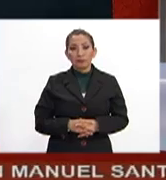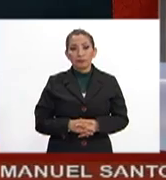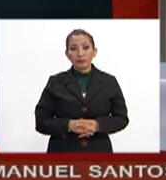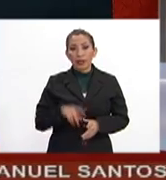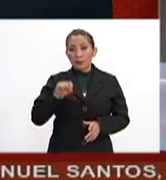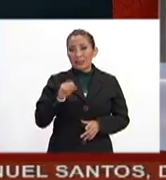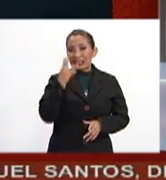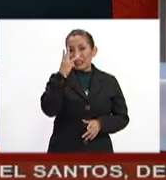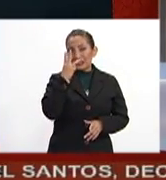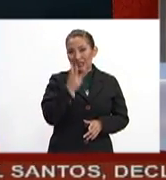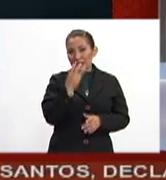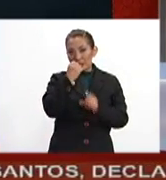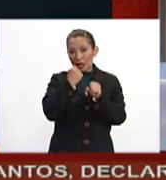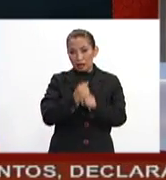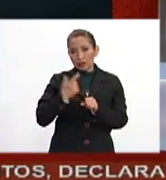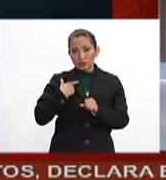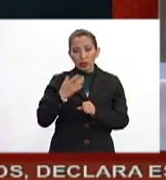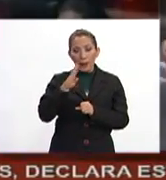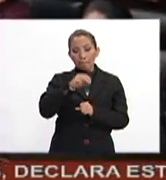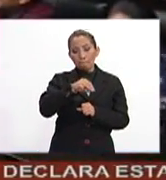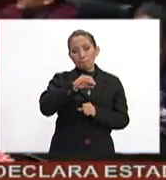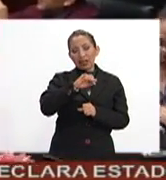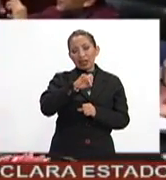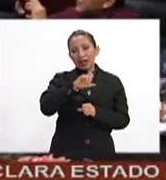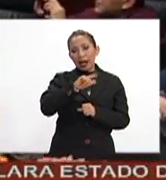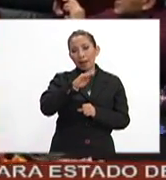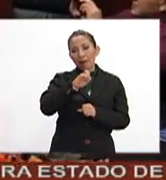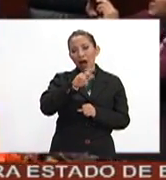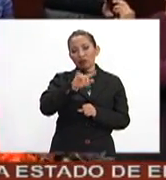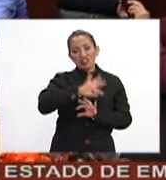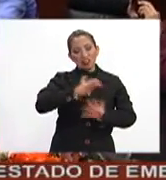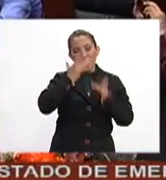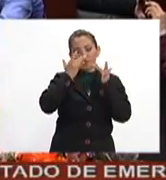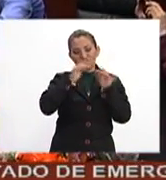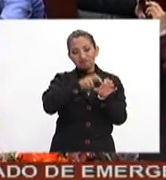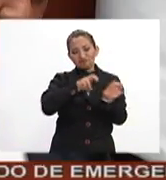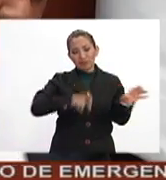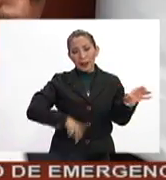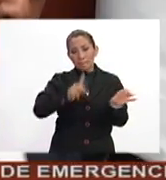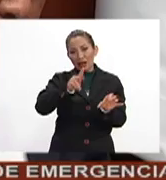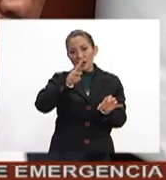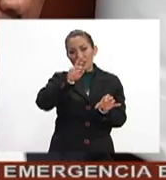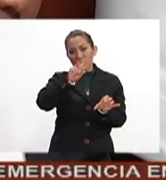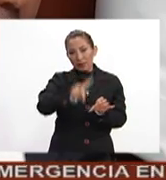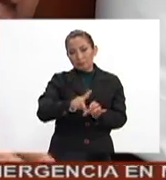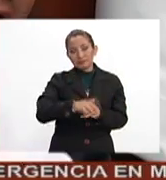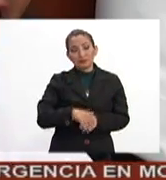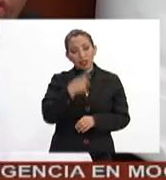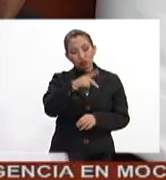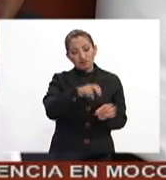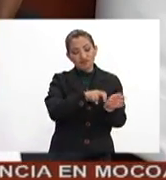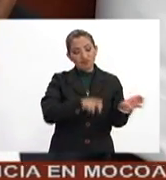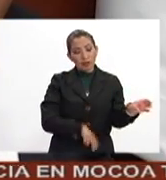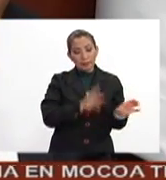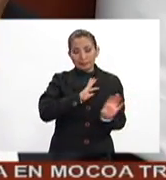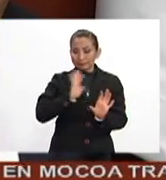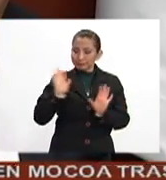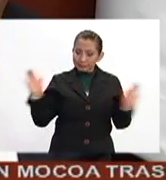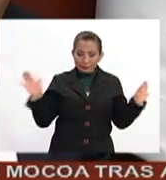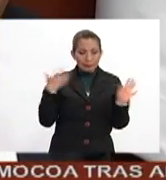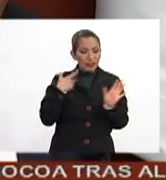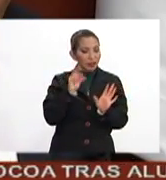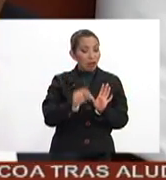Tras 23 años de militancia, Miguel Barbosa renunció de manera oficial al PRD. Dijo que su salida es con carácter